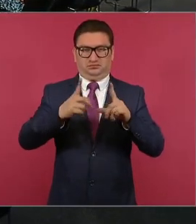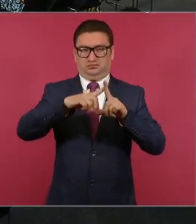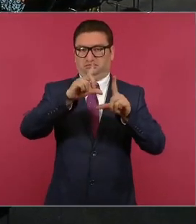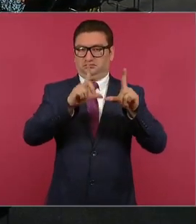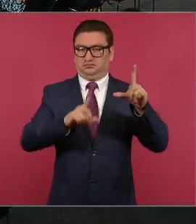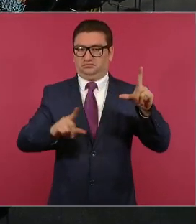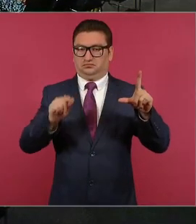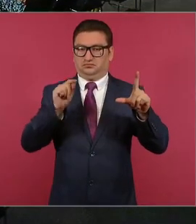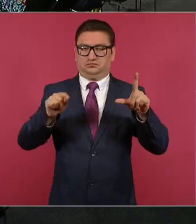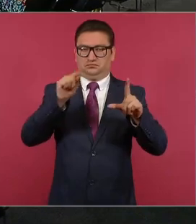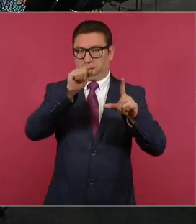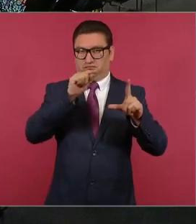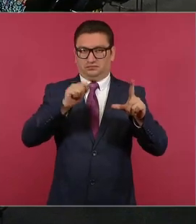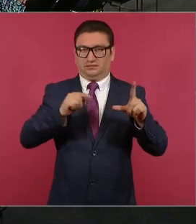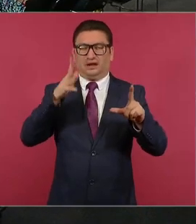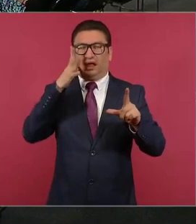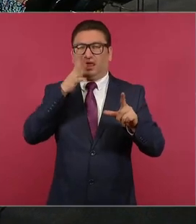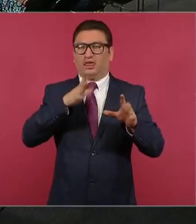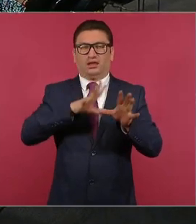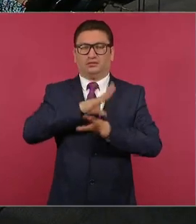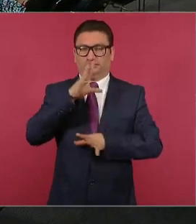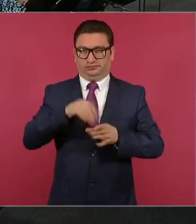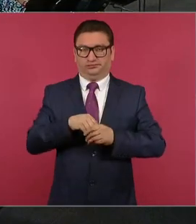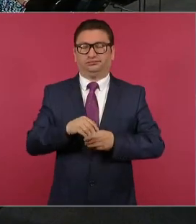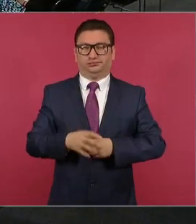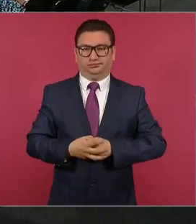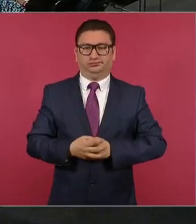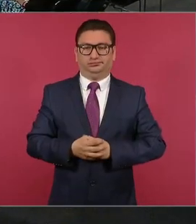cobertura casi total